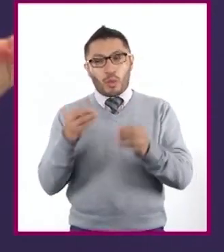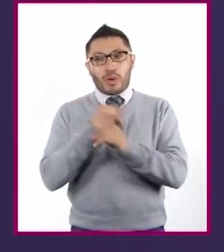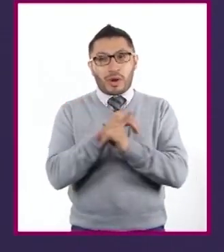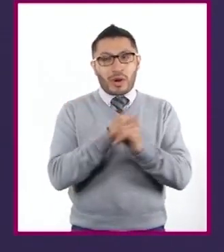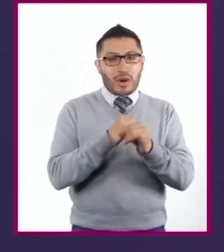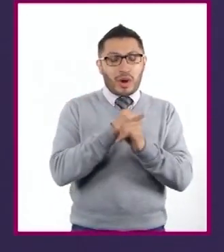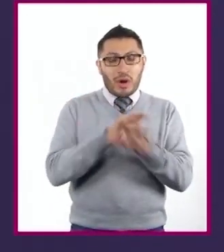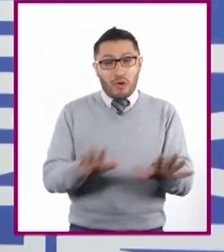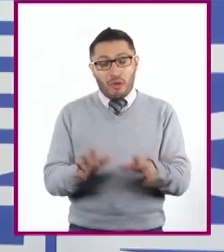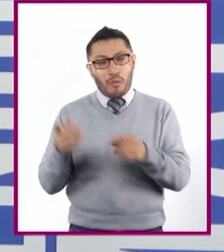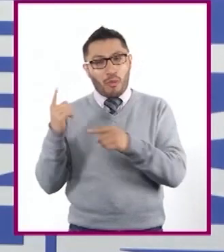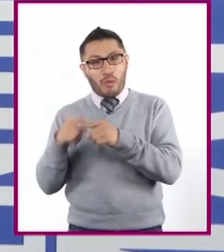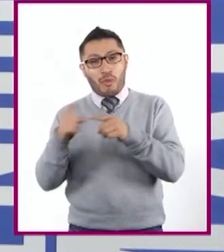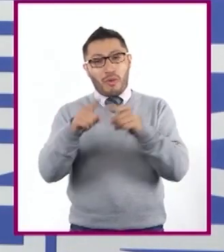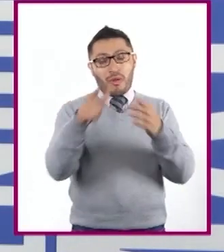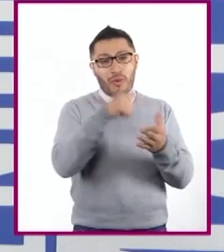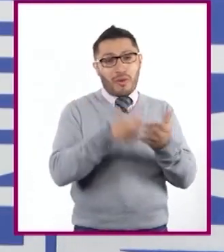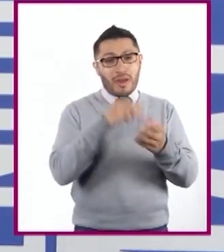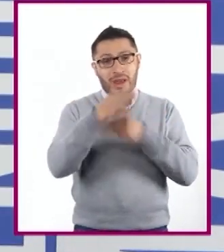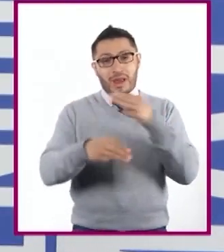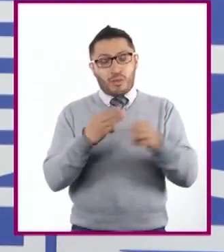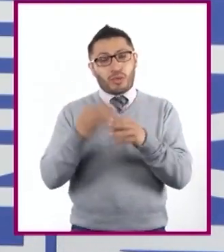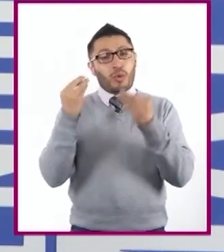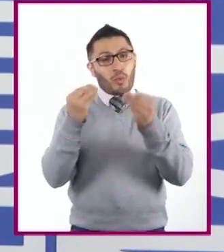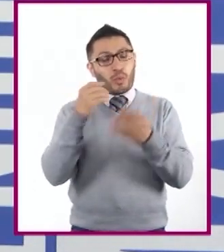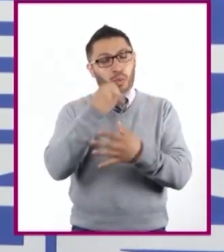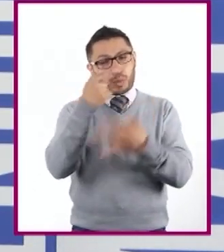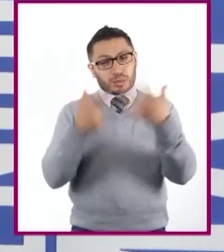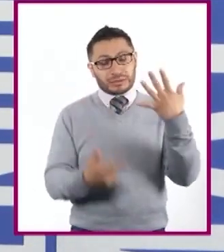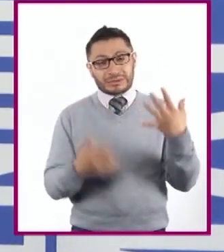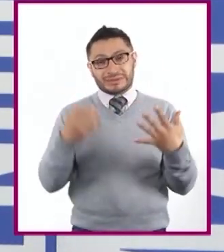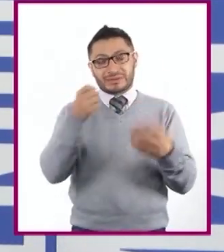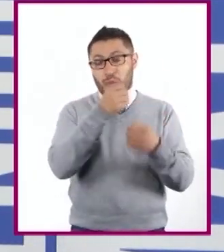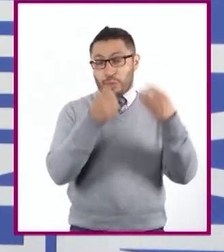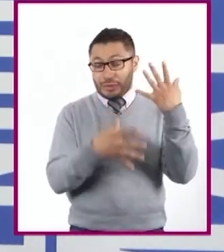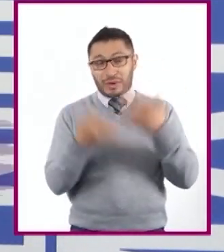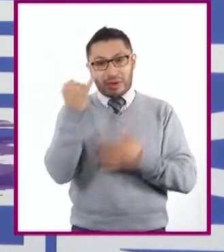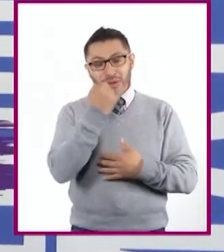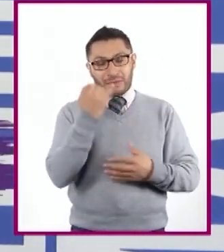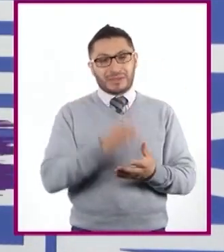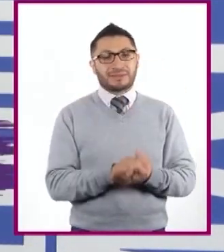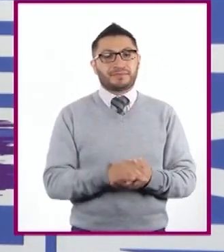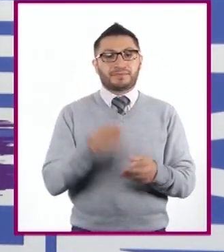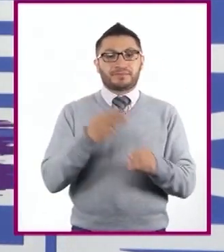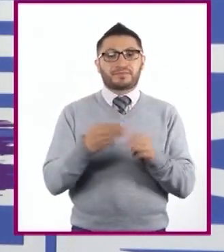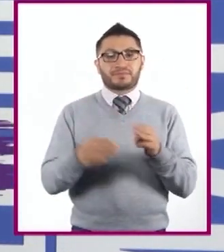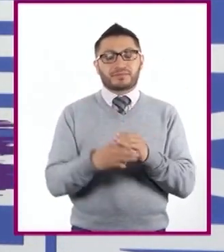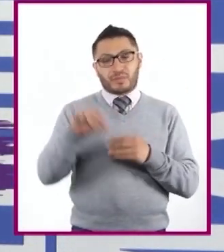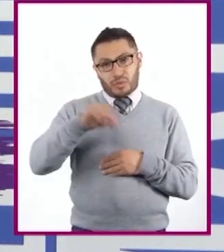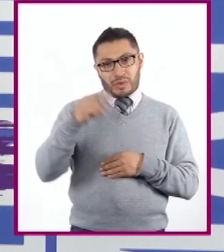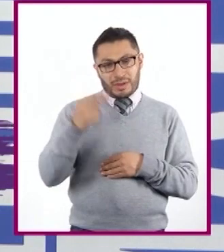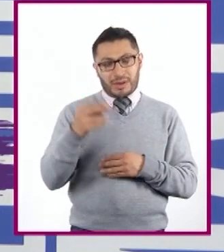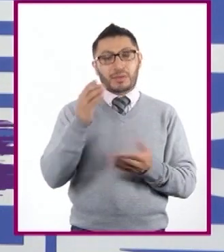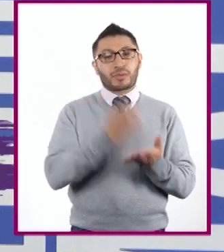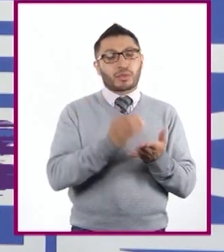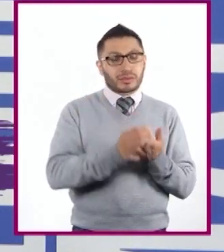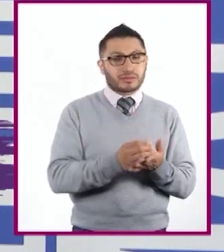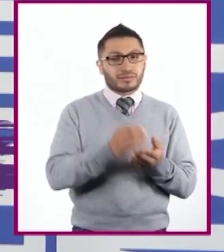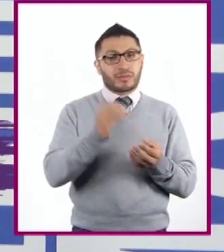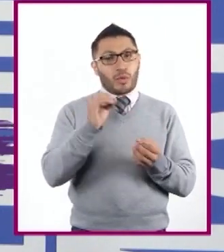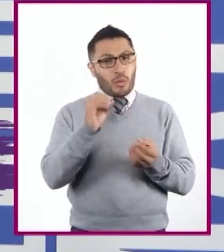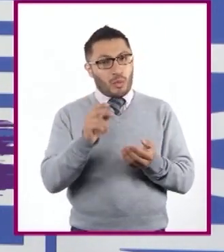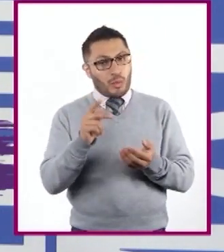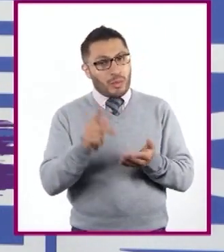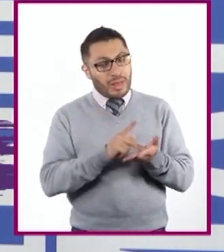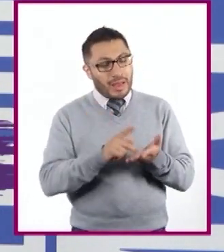muchos idiomas. Los materiales que vamos a necesitar en esta sesión son su cuaderno y un lápiz o